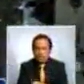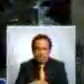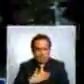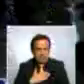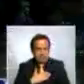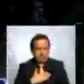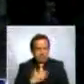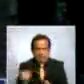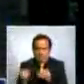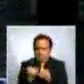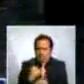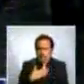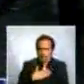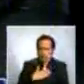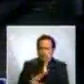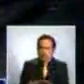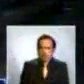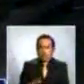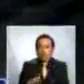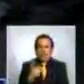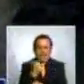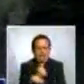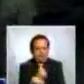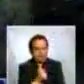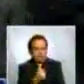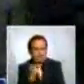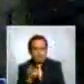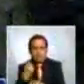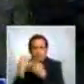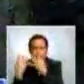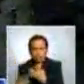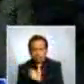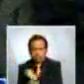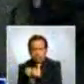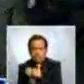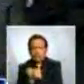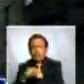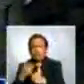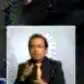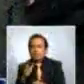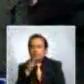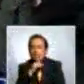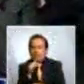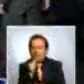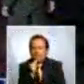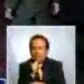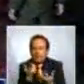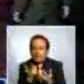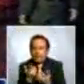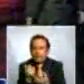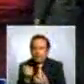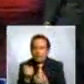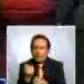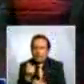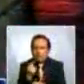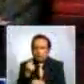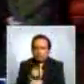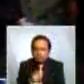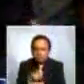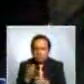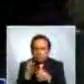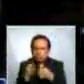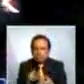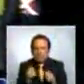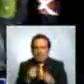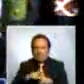nosotros no se nos ha informado nada. Mismo carabinero lo escuchamos de gendarmería en términos de que no hay por lo menos datos muy concretos, ni han